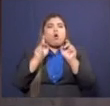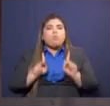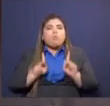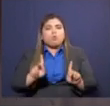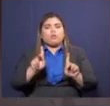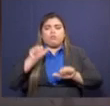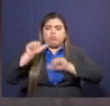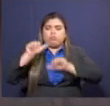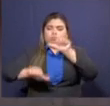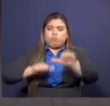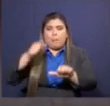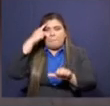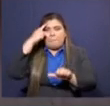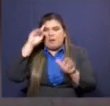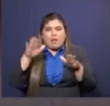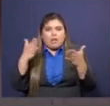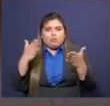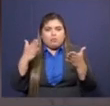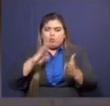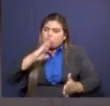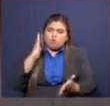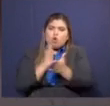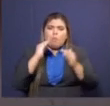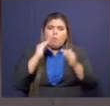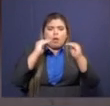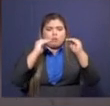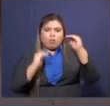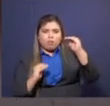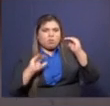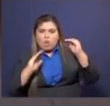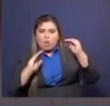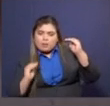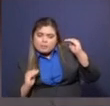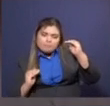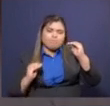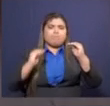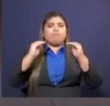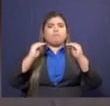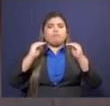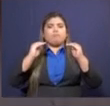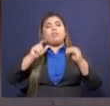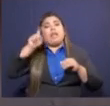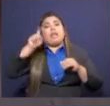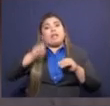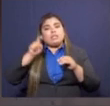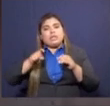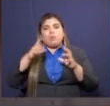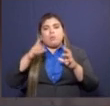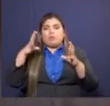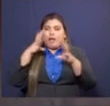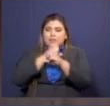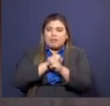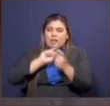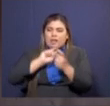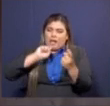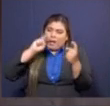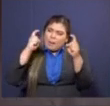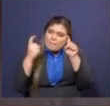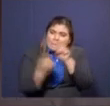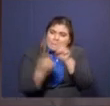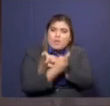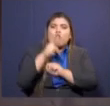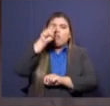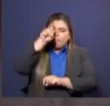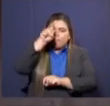las desigualdades y dejar las bases para transformar lo que debe